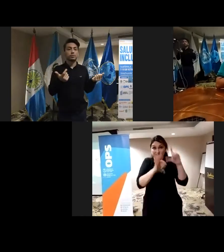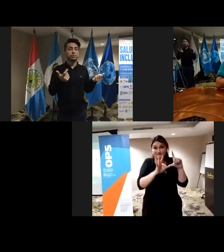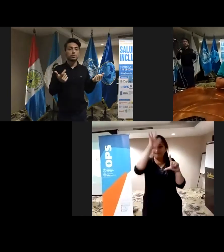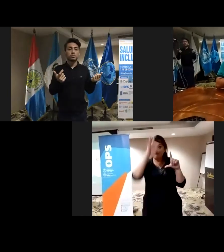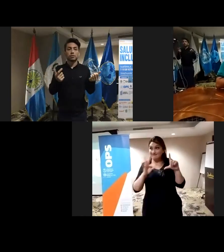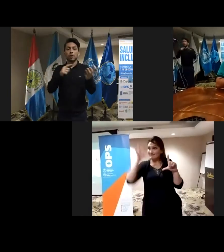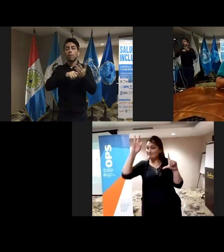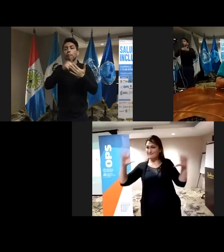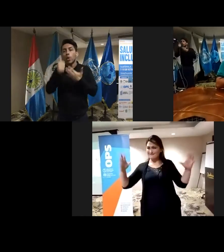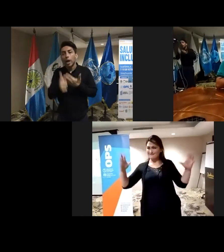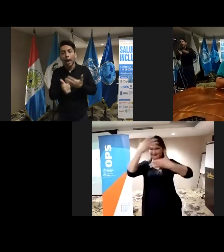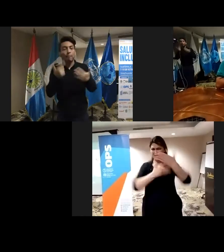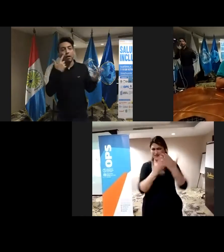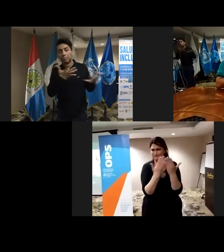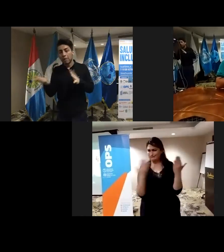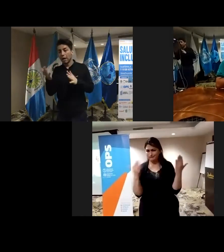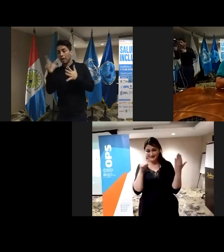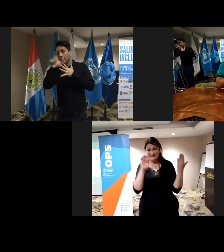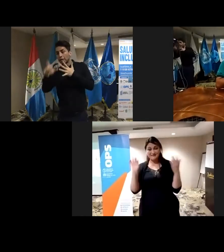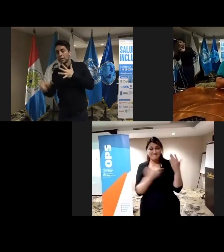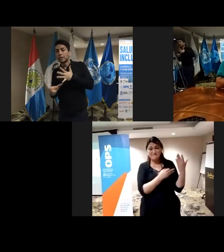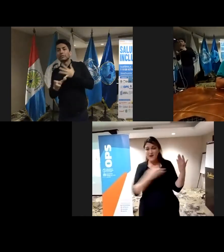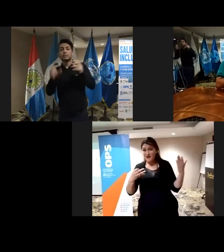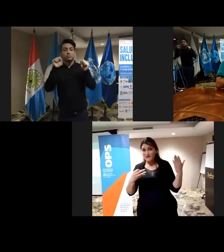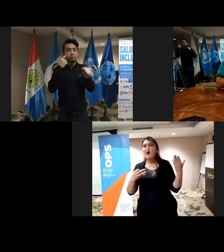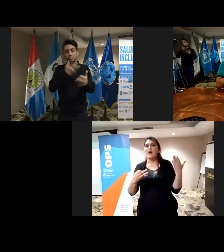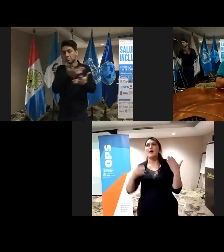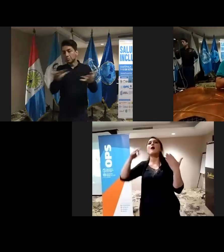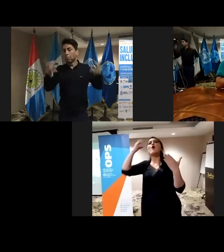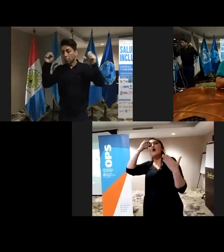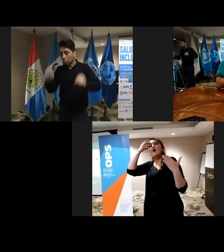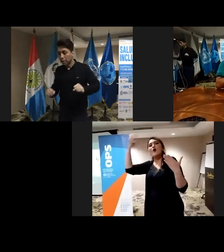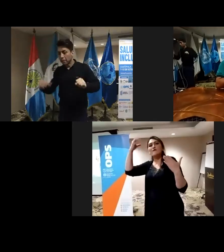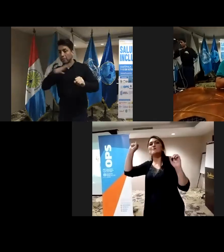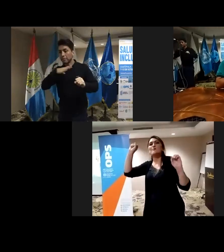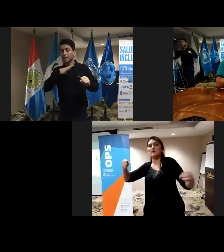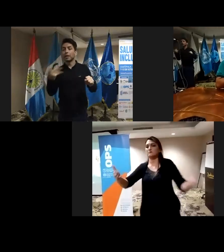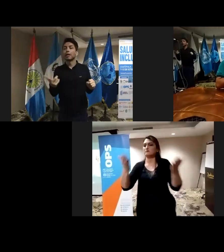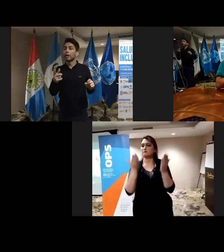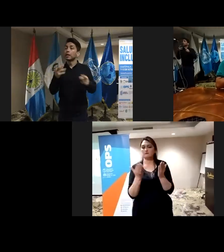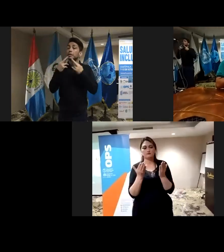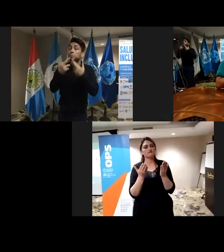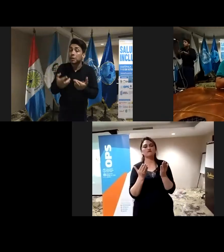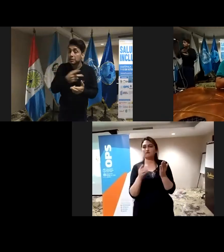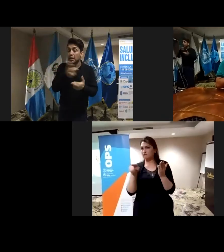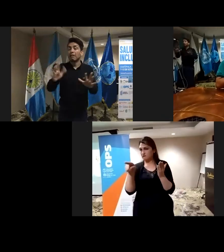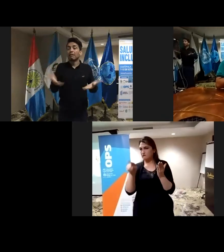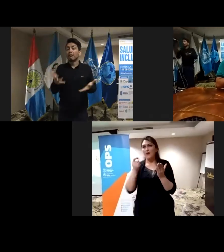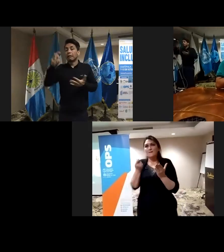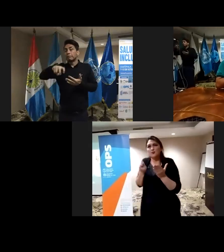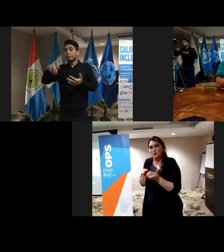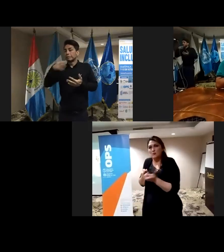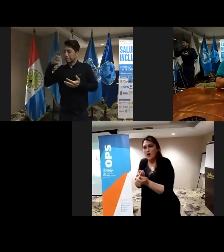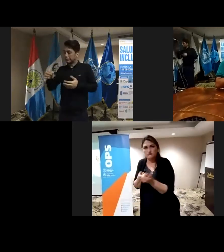más adecuados a las características que nosotros podemos tener y responder a las necesidades